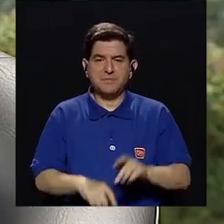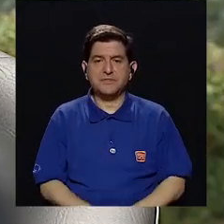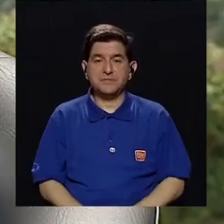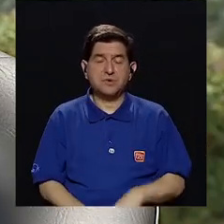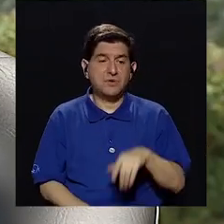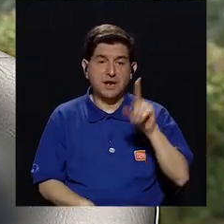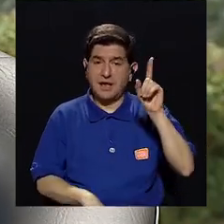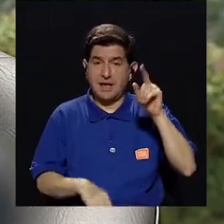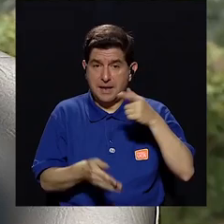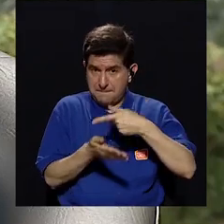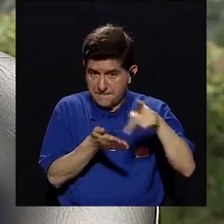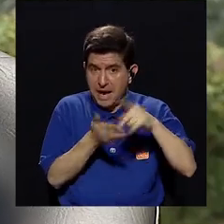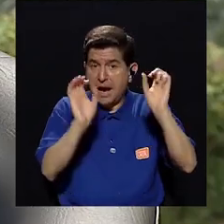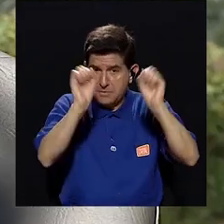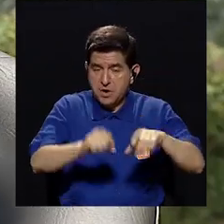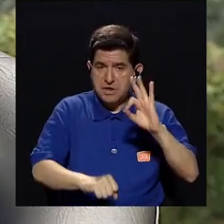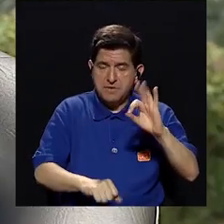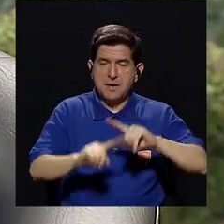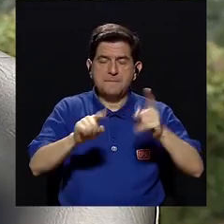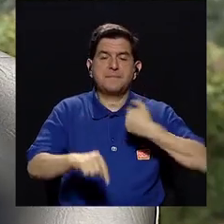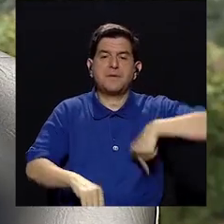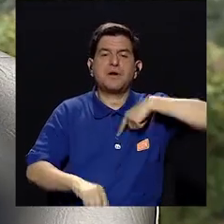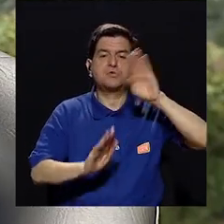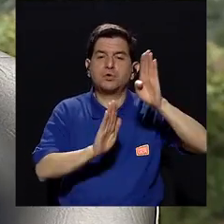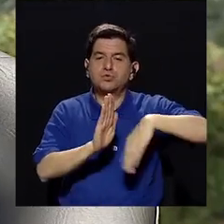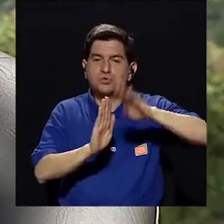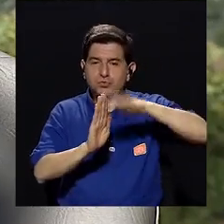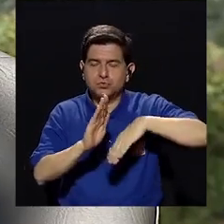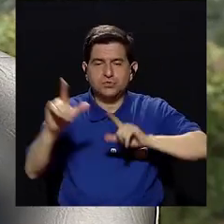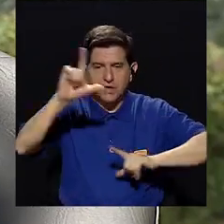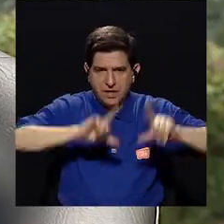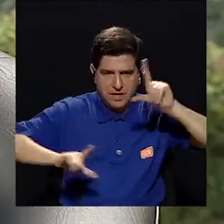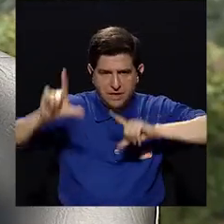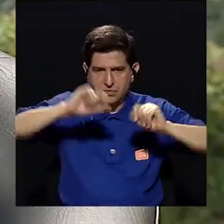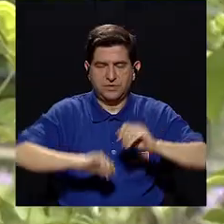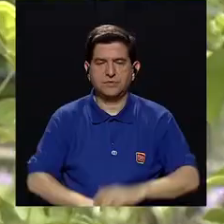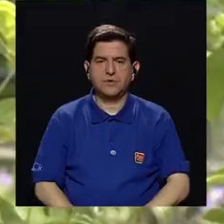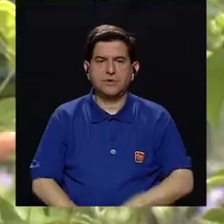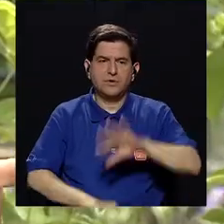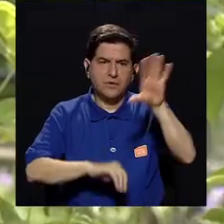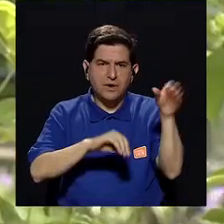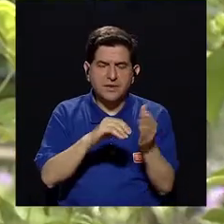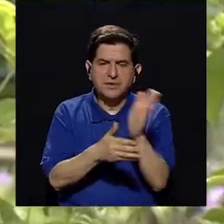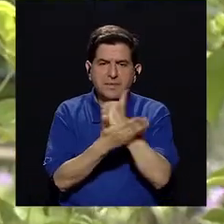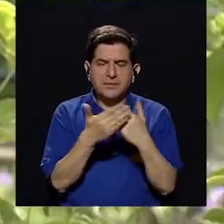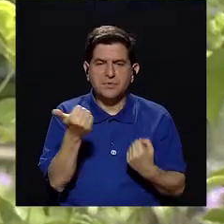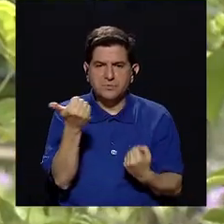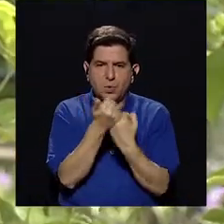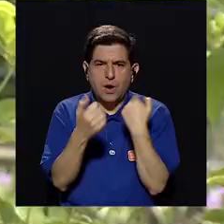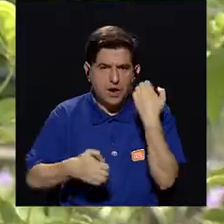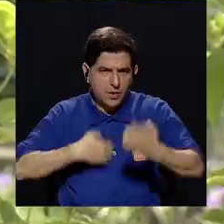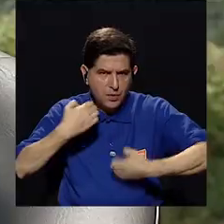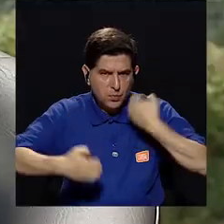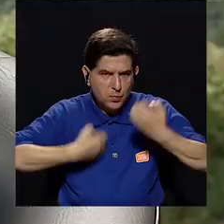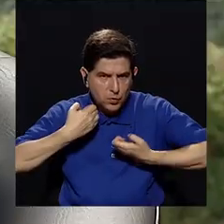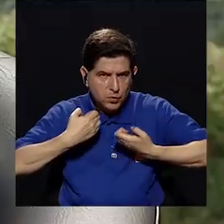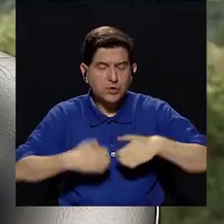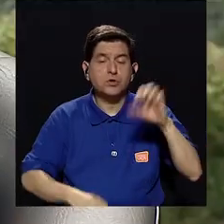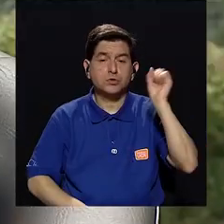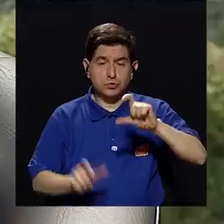pagar la biopsia fue la paga pero a nosotros nos hacen descuento y además tienen la parte del apoyo emocional